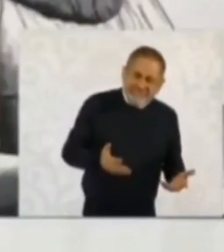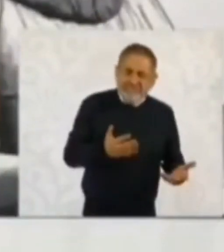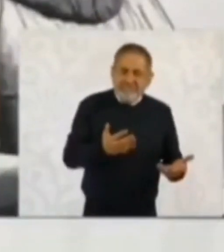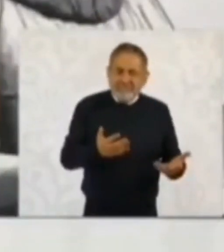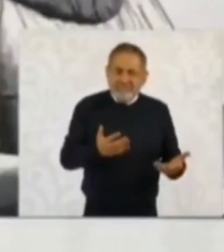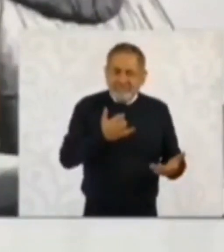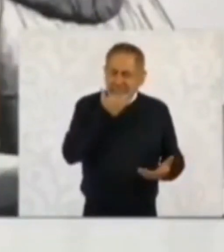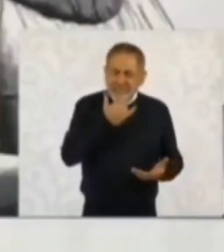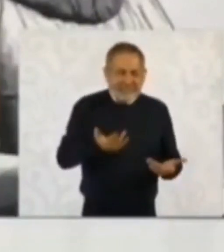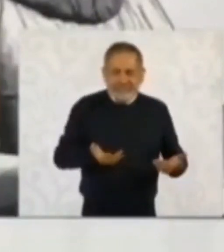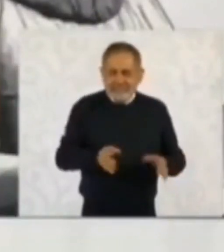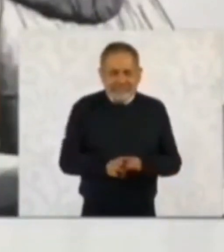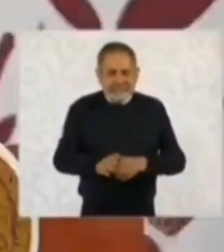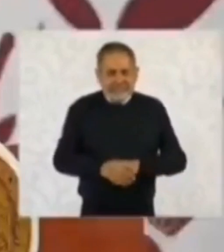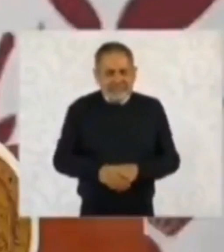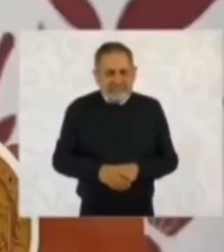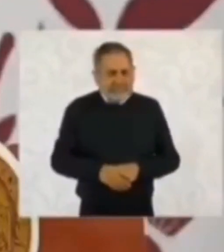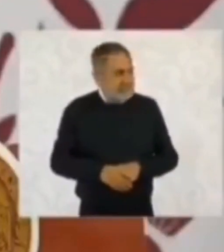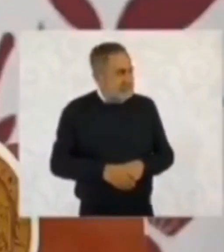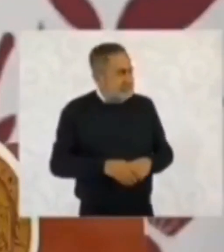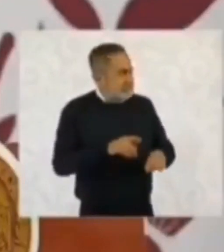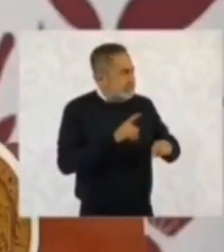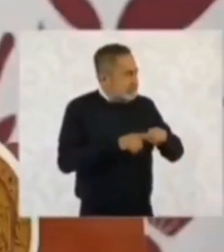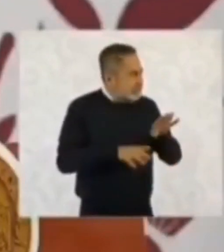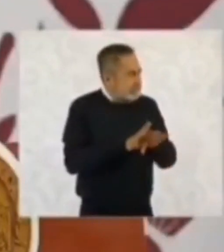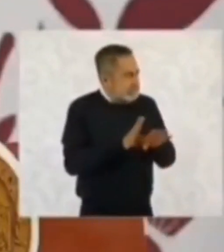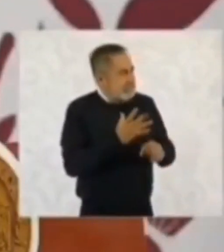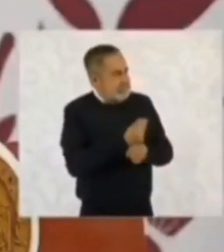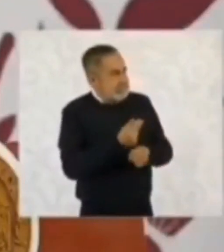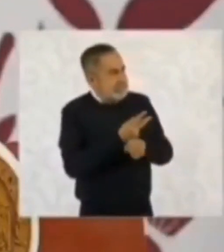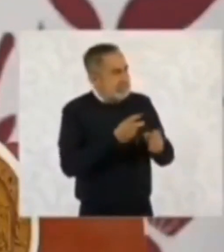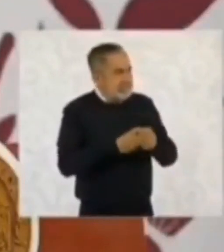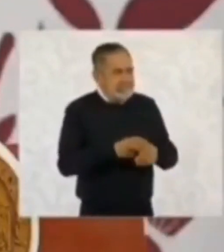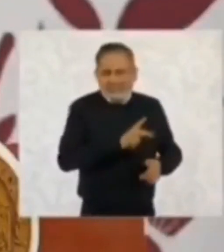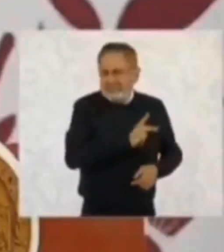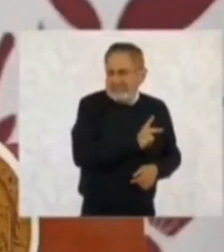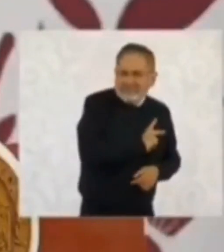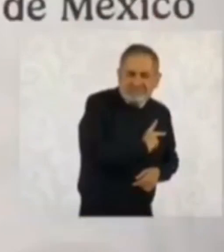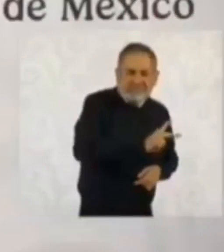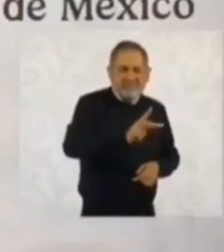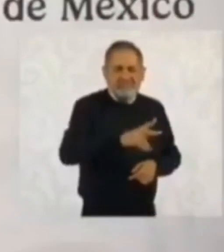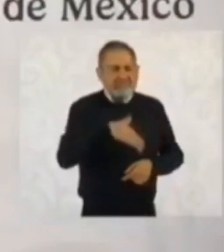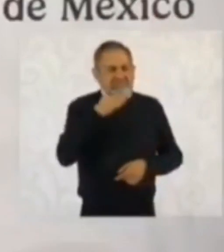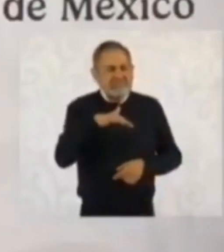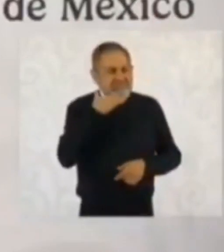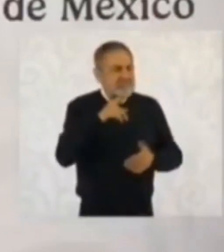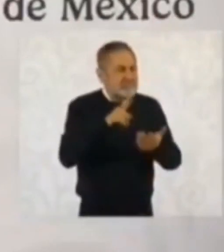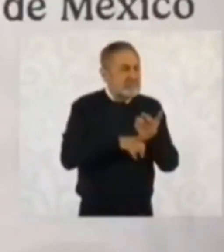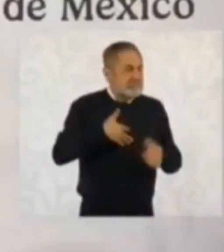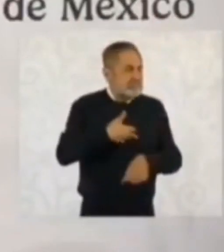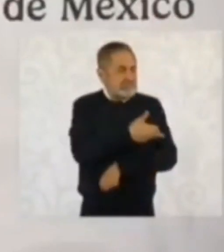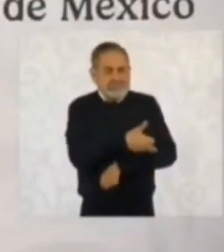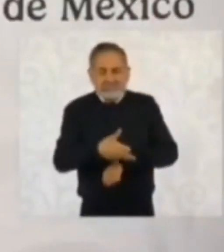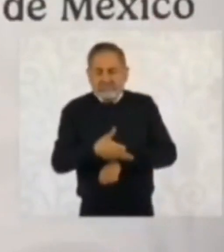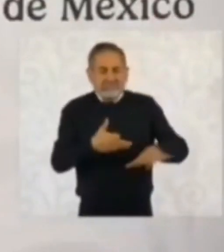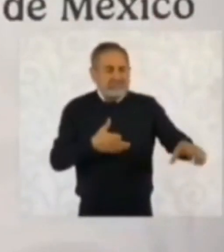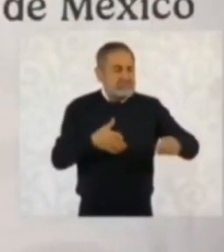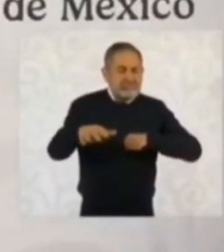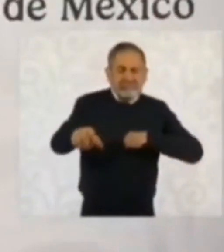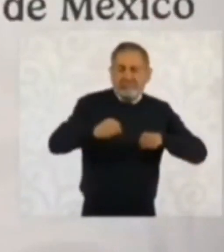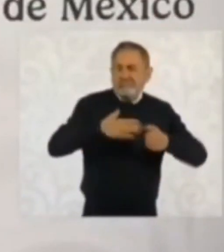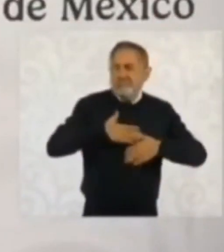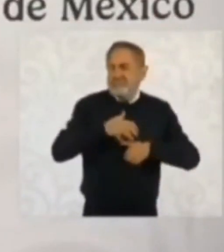Entonces, ¿cómo saneas el Poder Judicial que está lleno de nepotismo y corrupción?